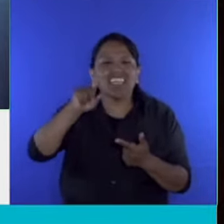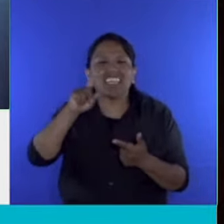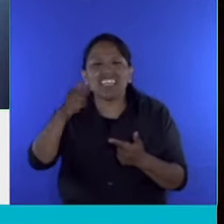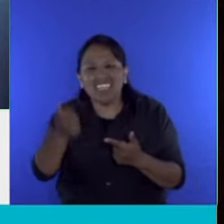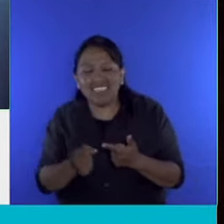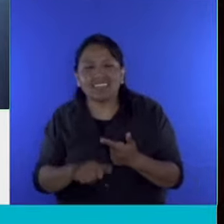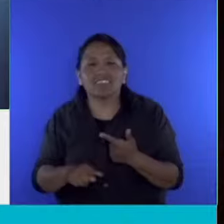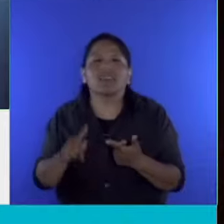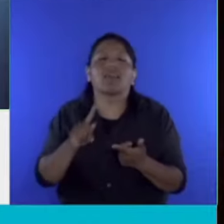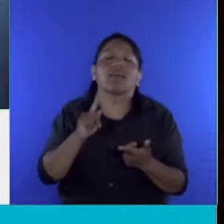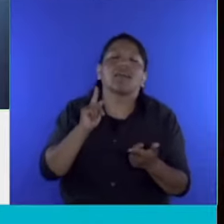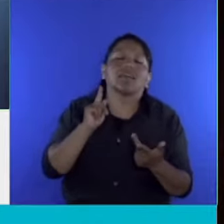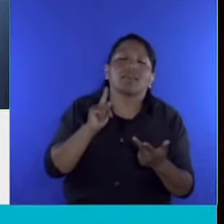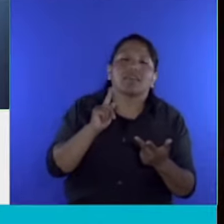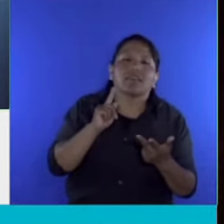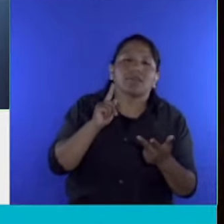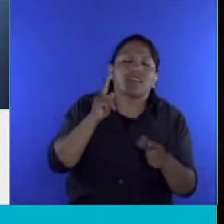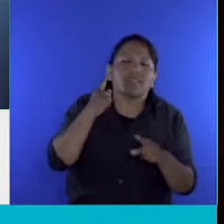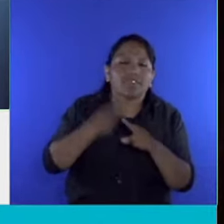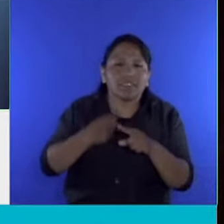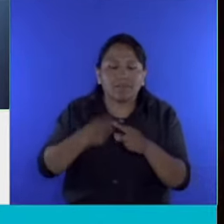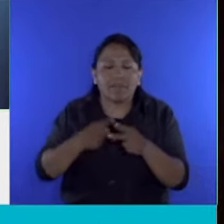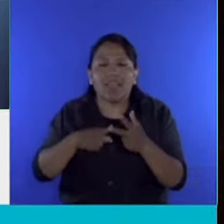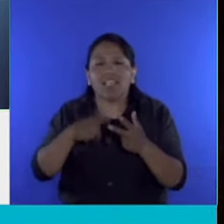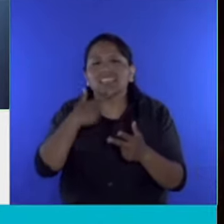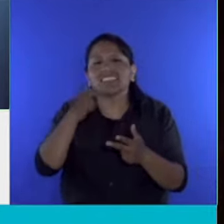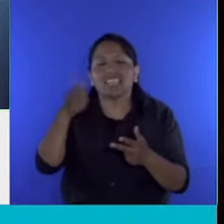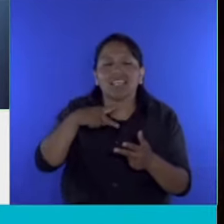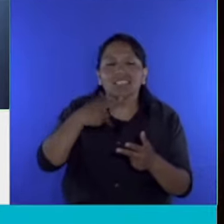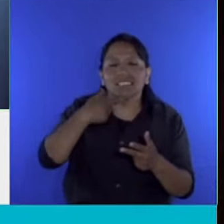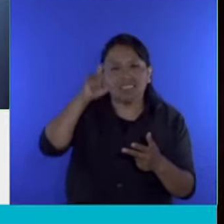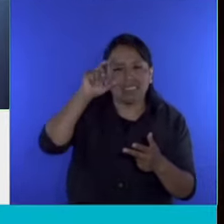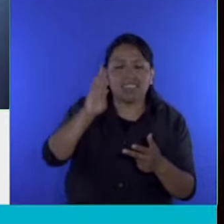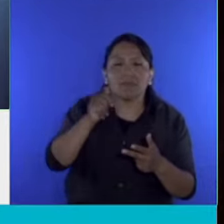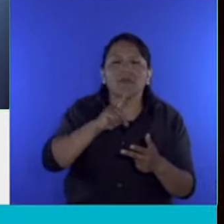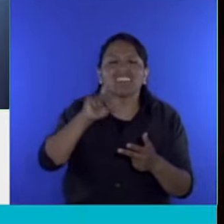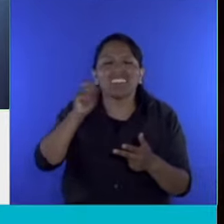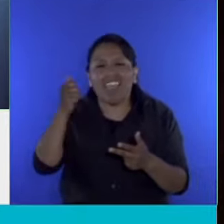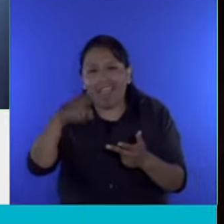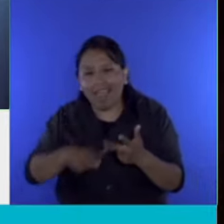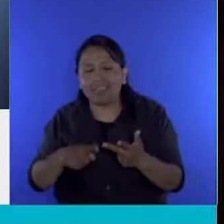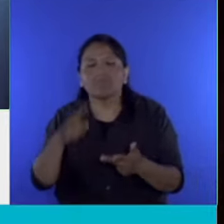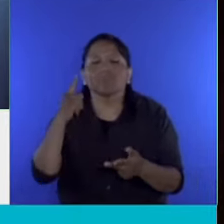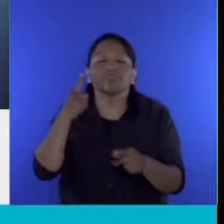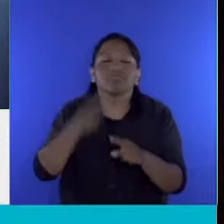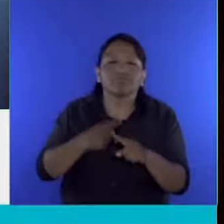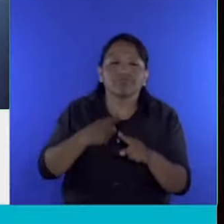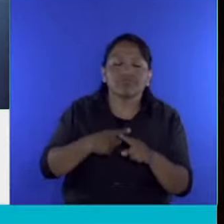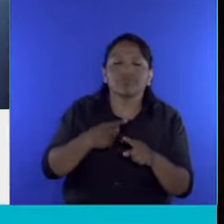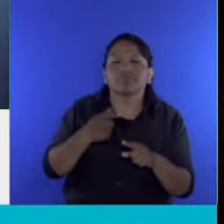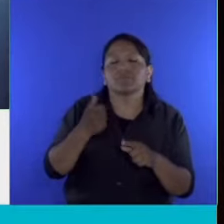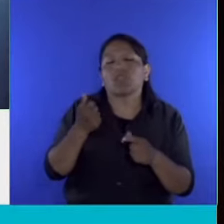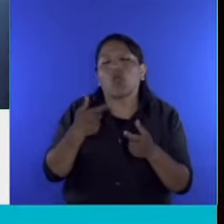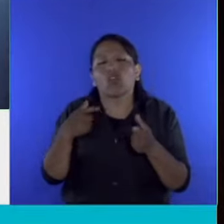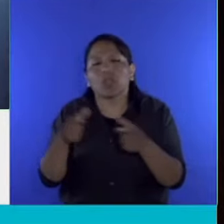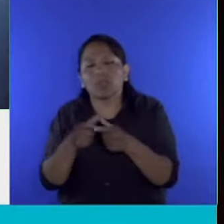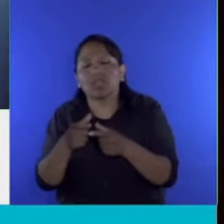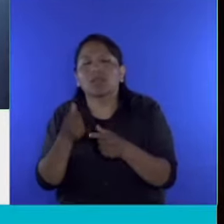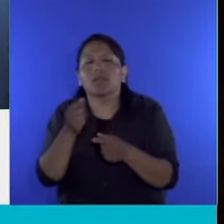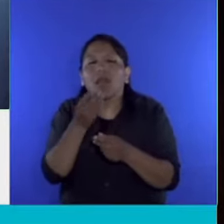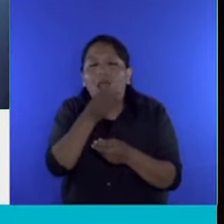shy de Luis Ortega en San Sebastián y en viar el aroma el pasto recién